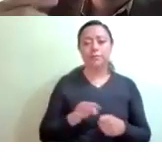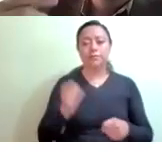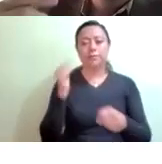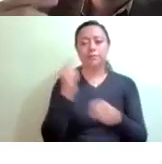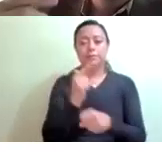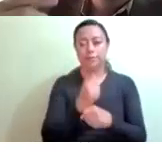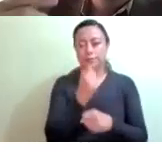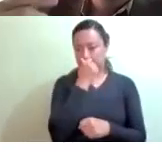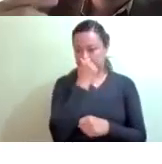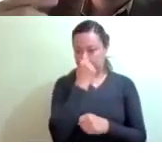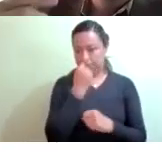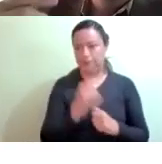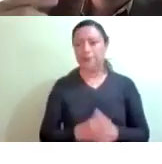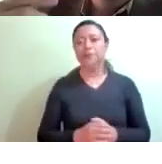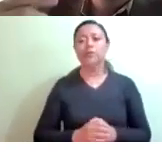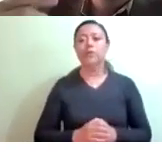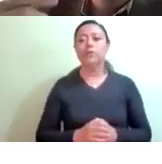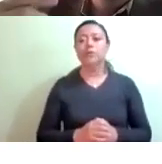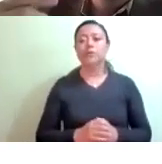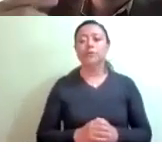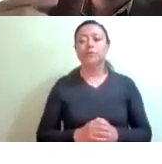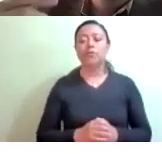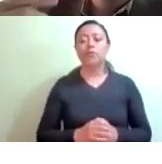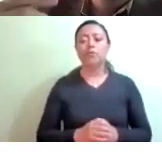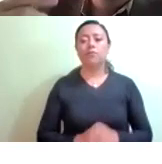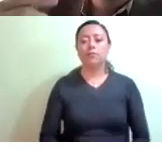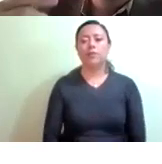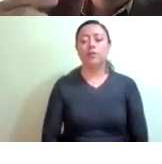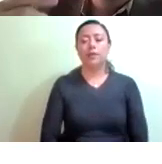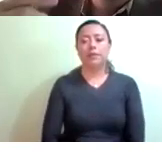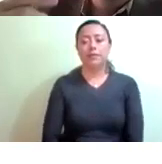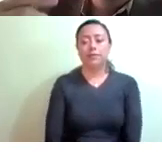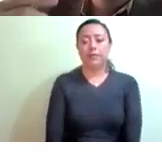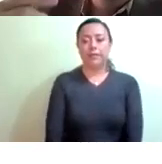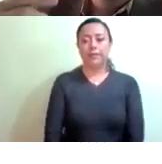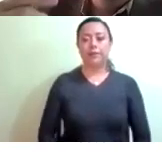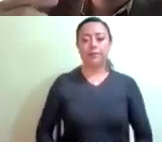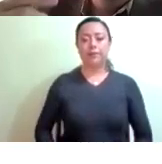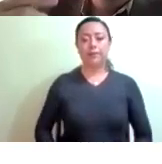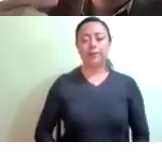y la policía, que es en la mayoría de los lugares, pero bueno,